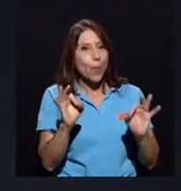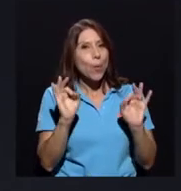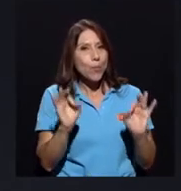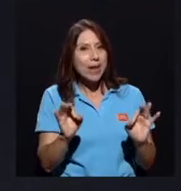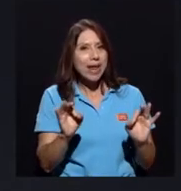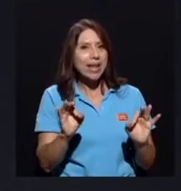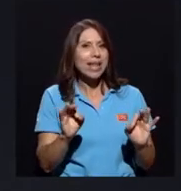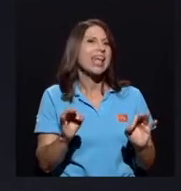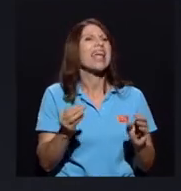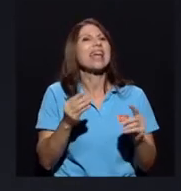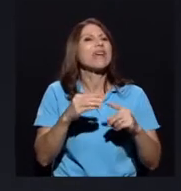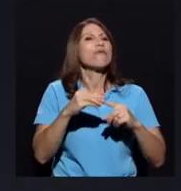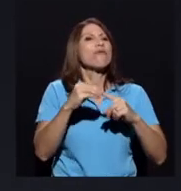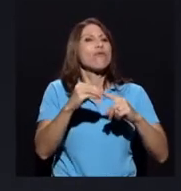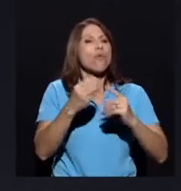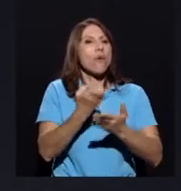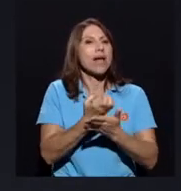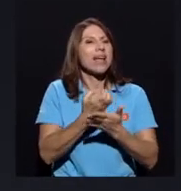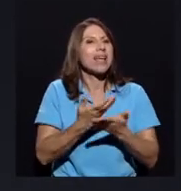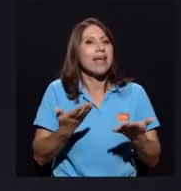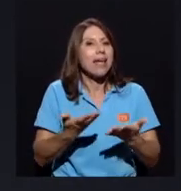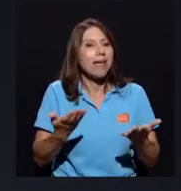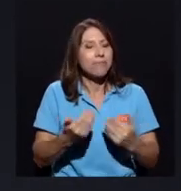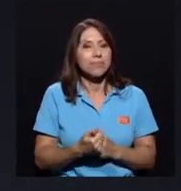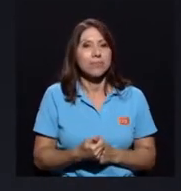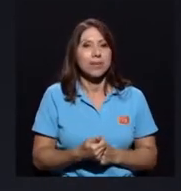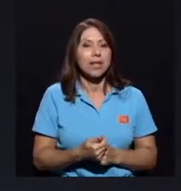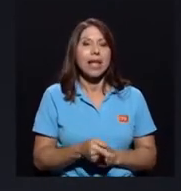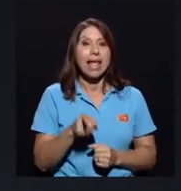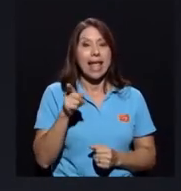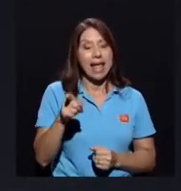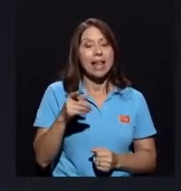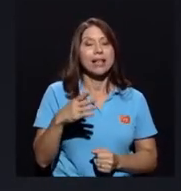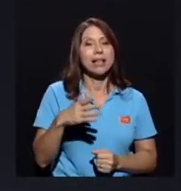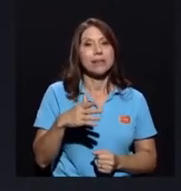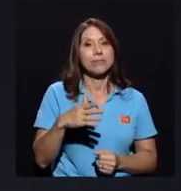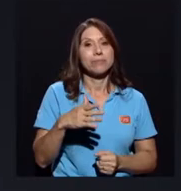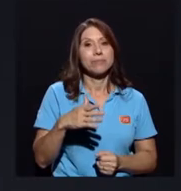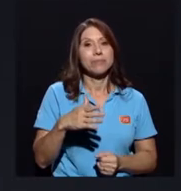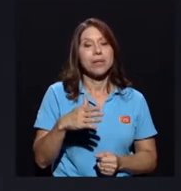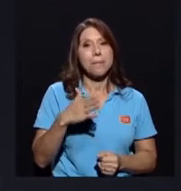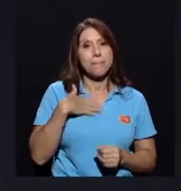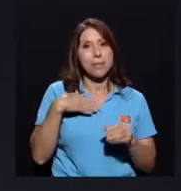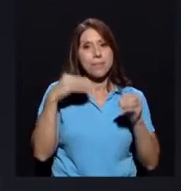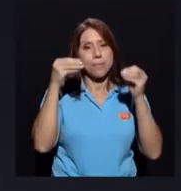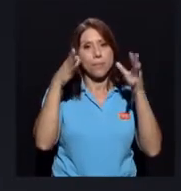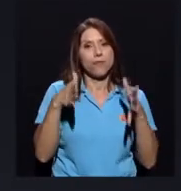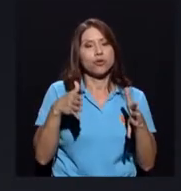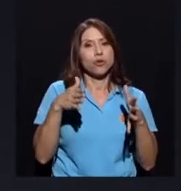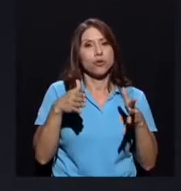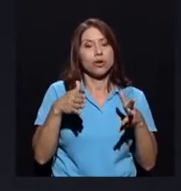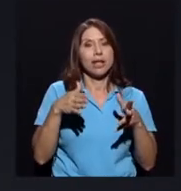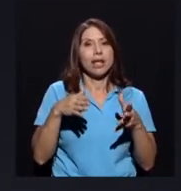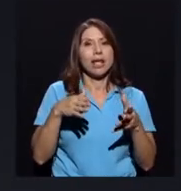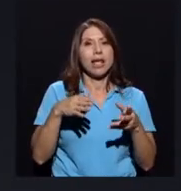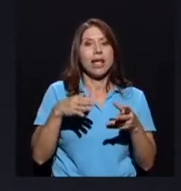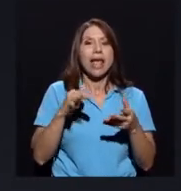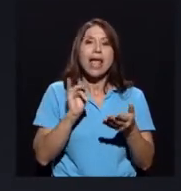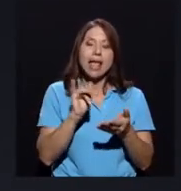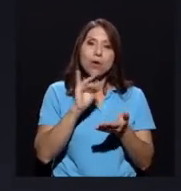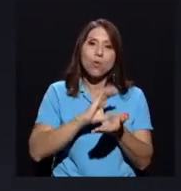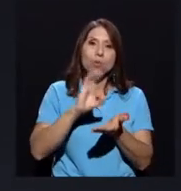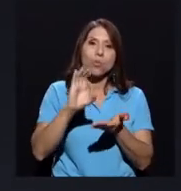lo fundamental en economía yo lo tuve en en en principios como se llamaba que además era no al principio